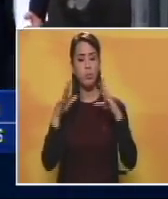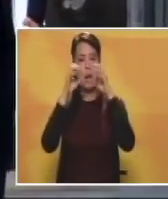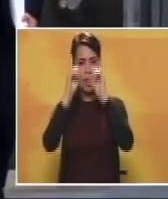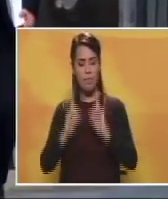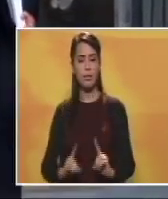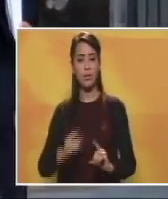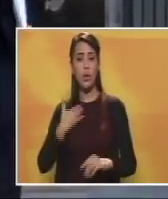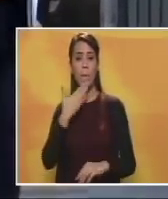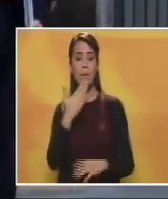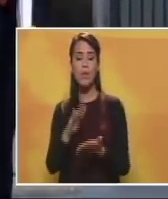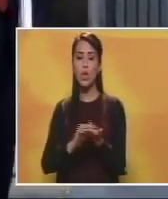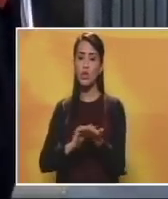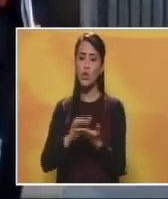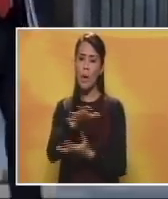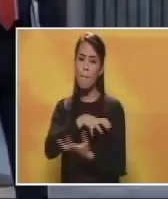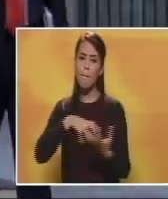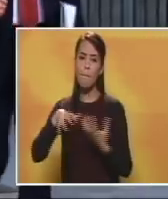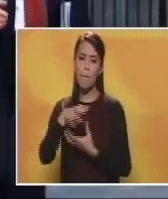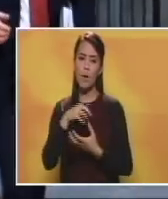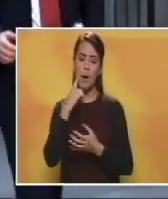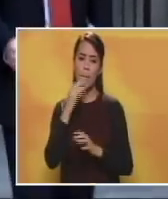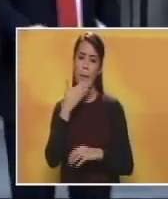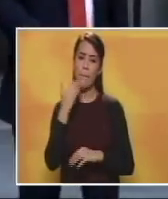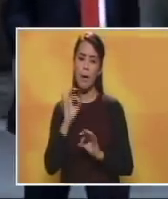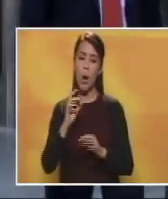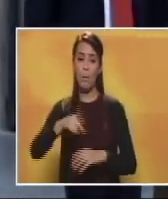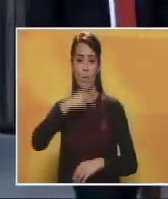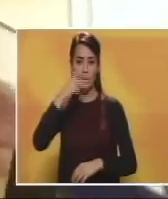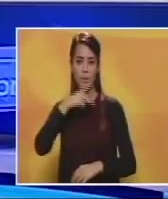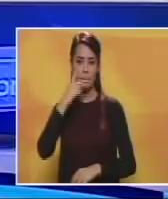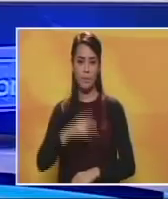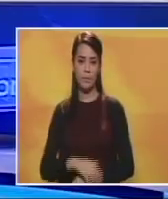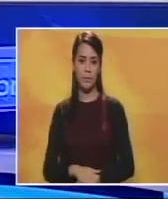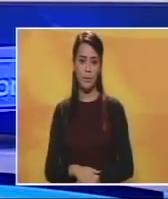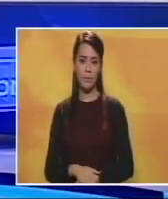e instó a resolver el conflicto por las vías políticas.